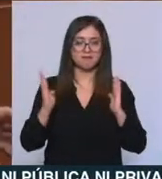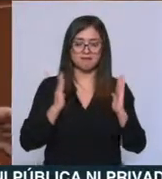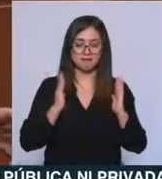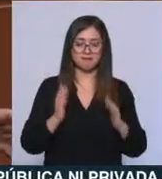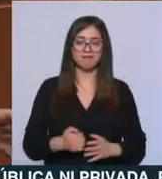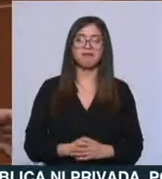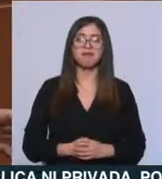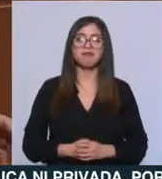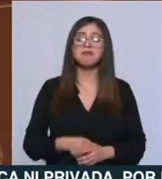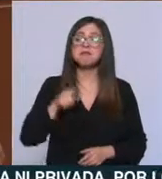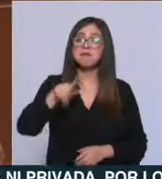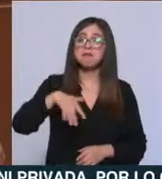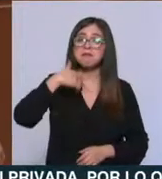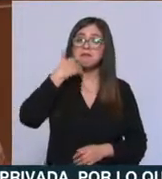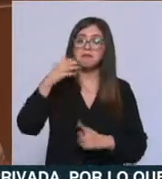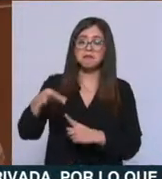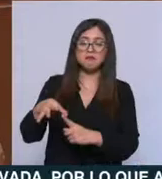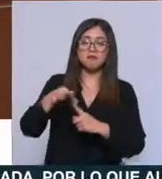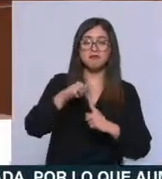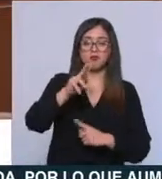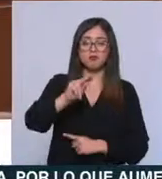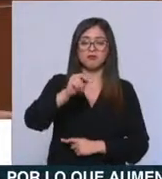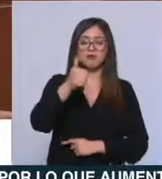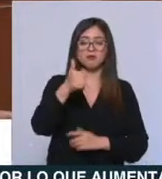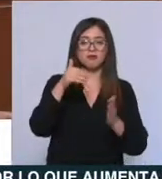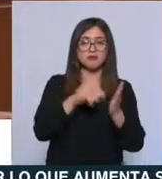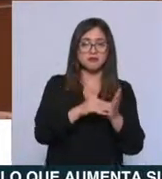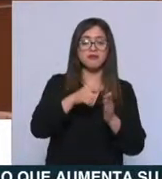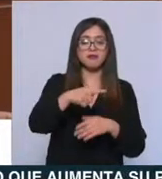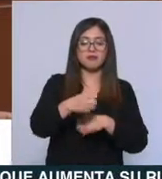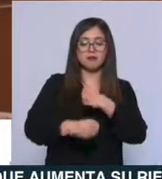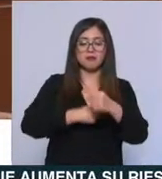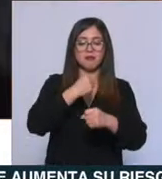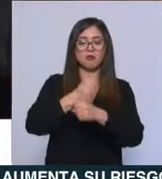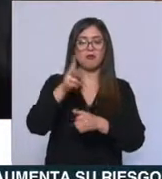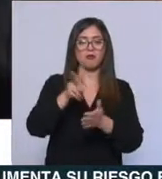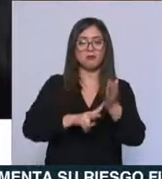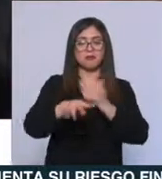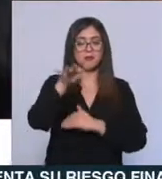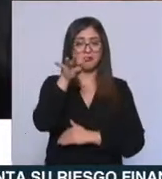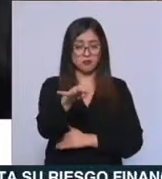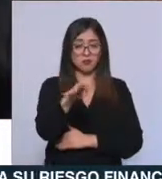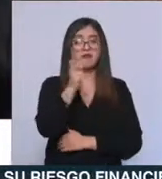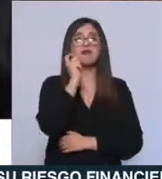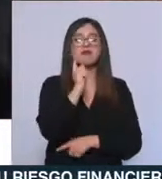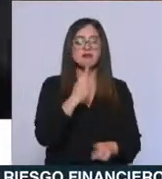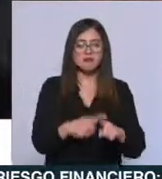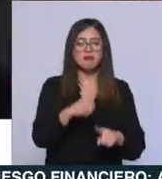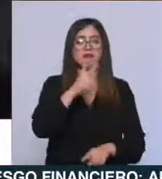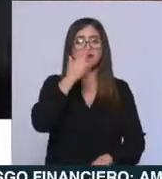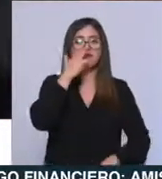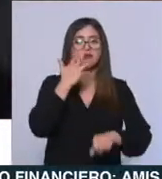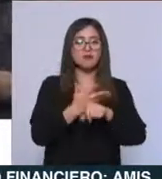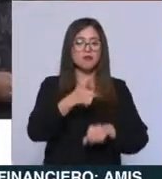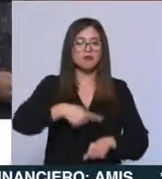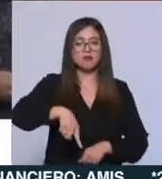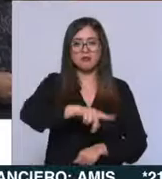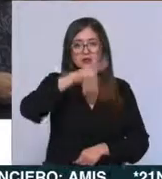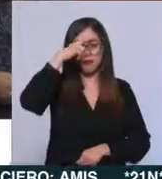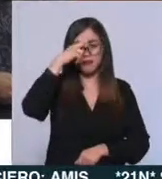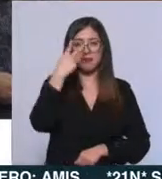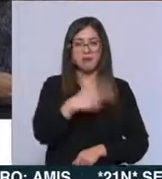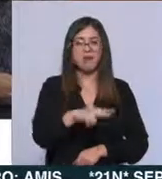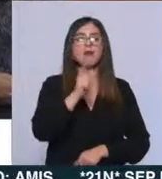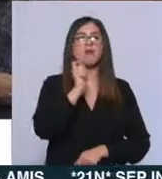que pretenden contratar a 86,000 elementos durante 2019. Reafirmó que es la responsabilidad del Estado otorgar una